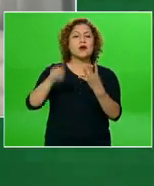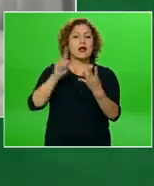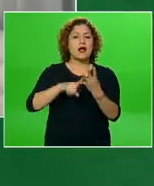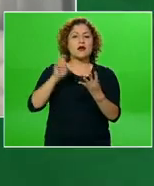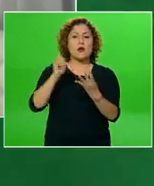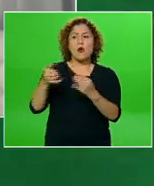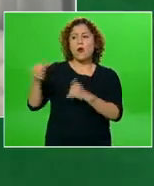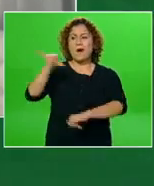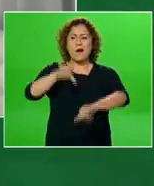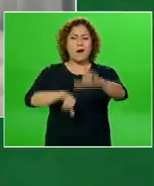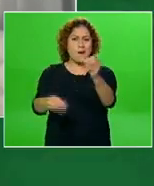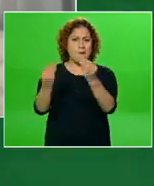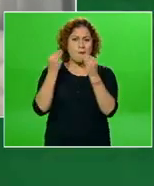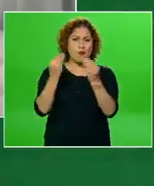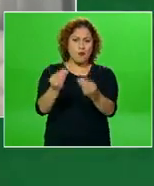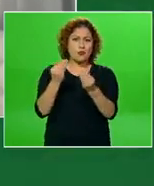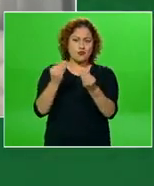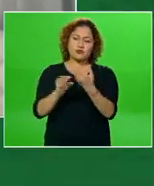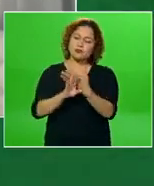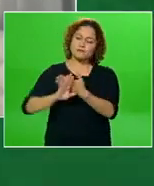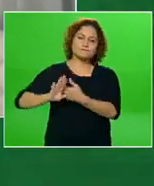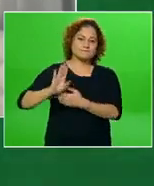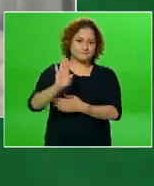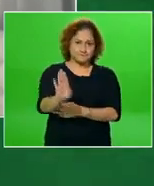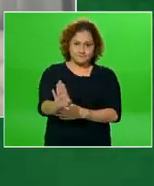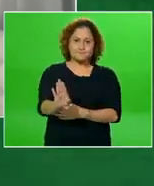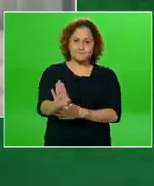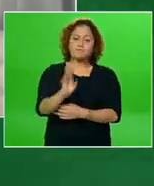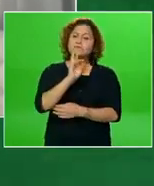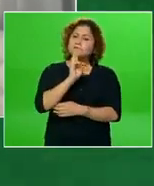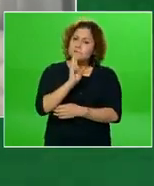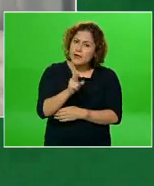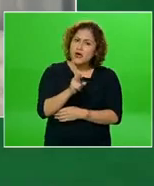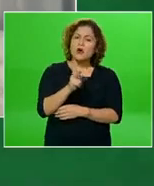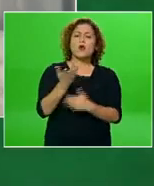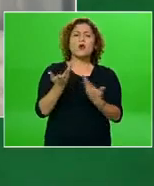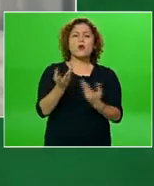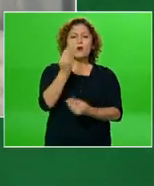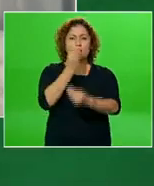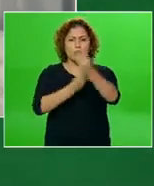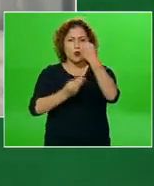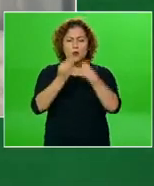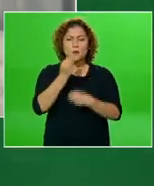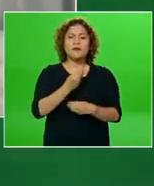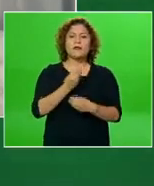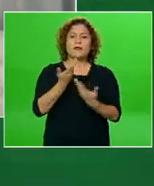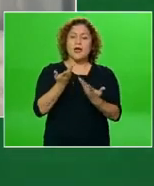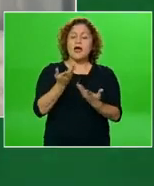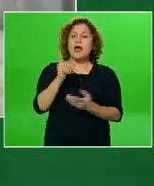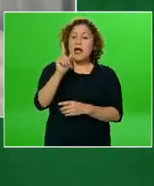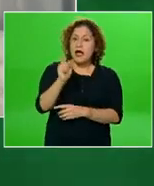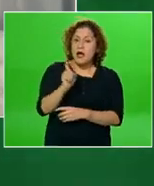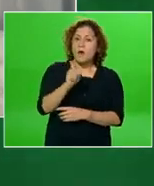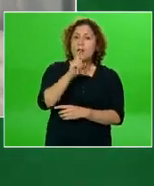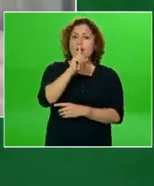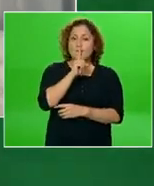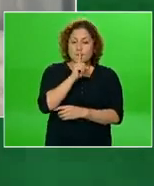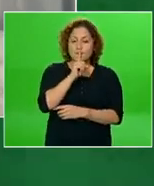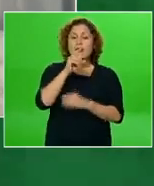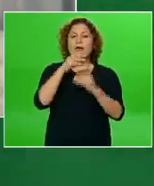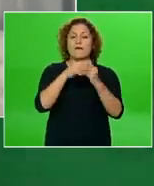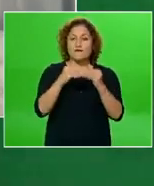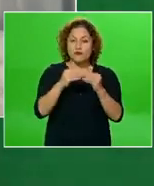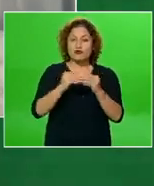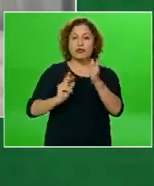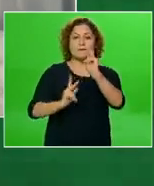y obviamente propiciar más el consumo de agua pura y en frutas y verduras no